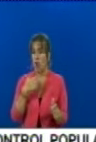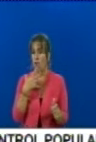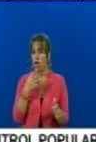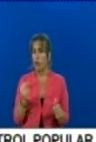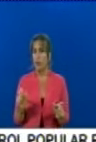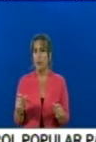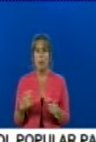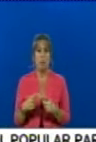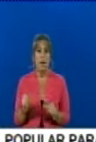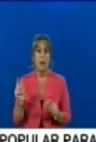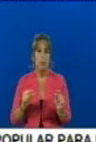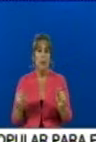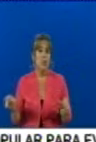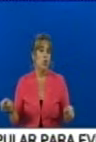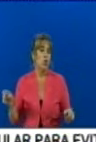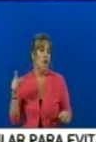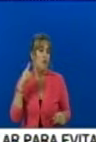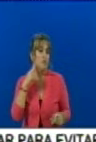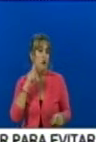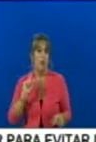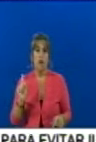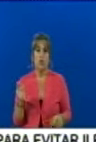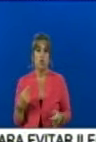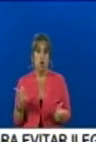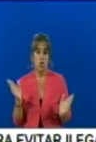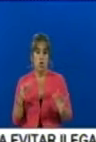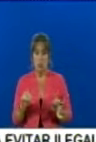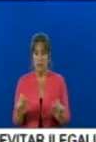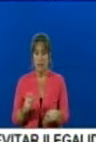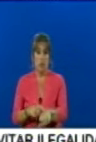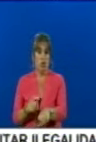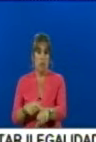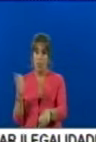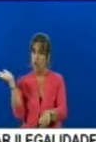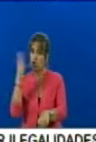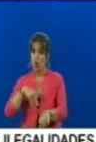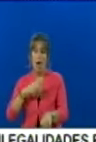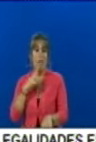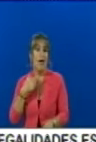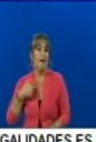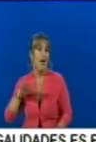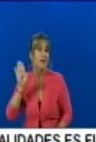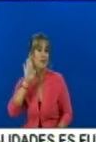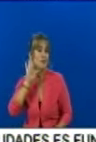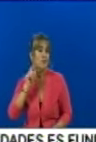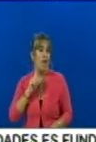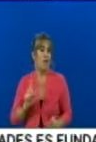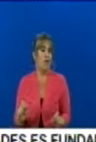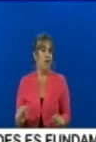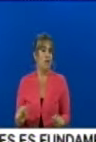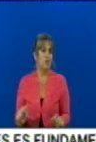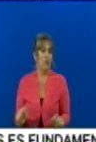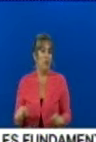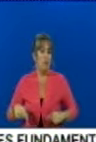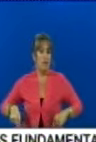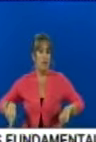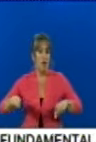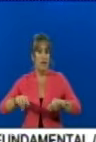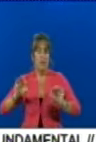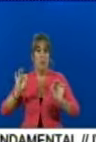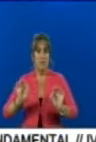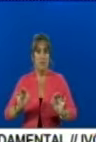Cuba, el concierto informativo, todo el mundo no tiene el tiempo para escucharlo. Por lo tanto, en la red de